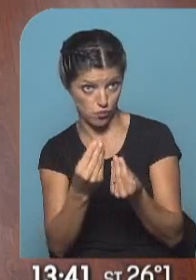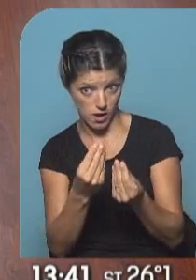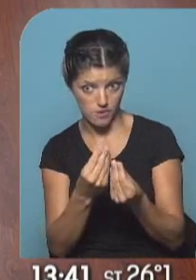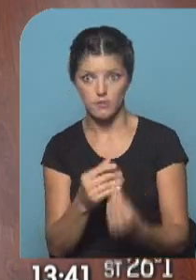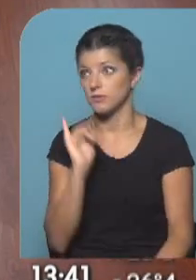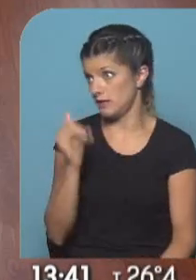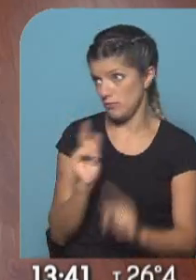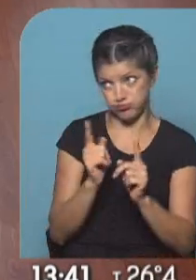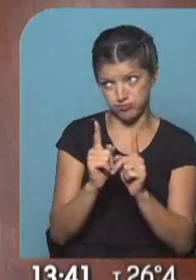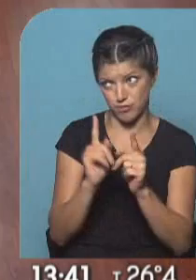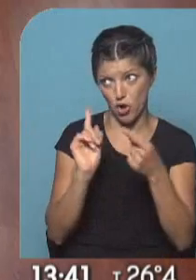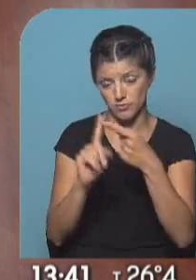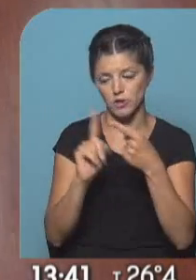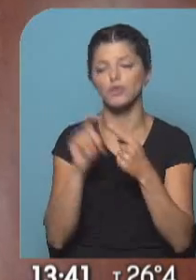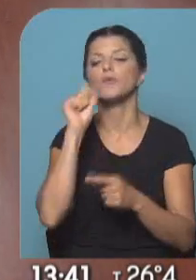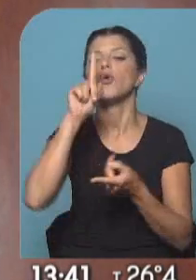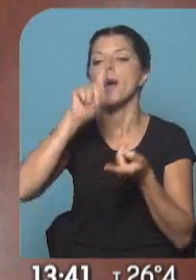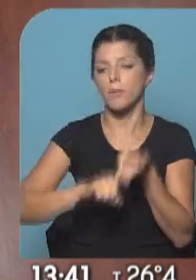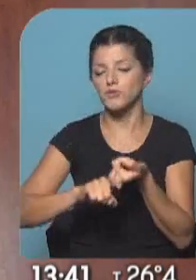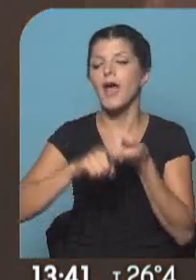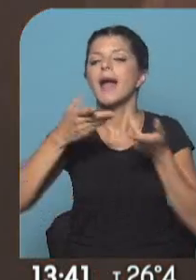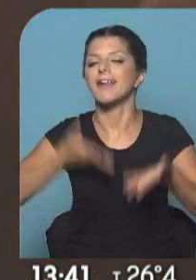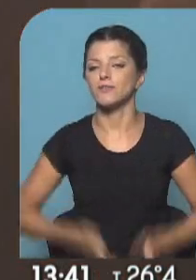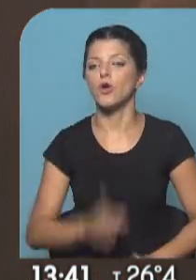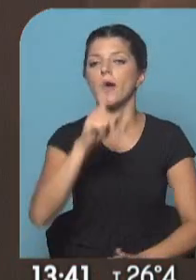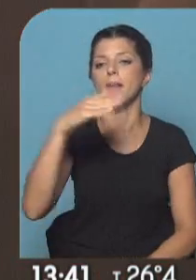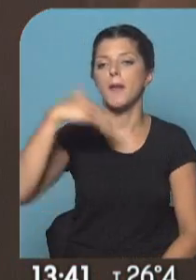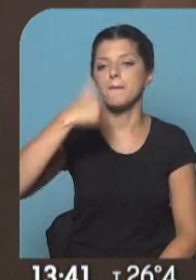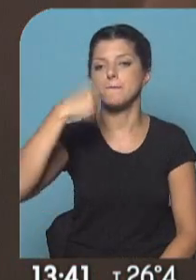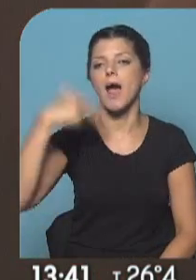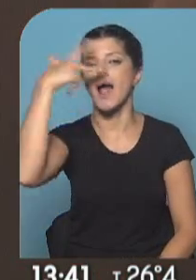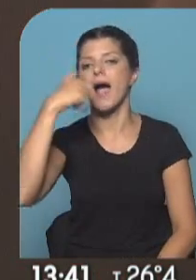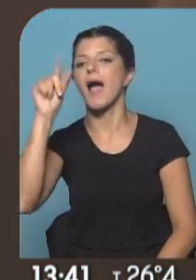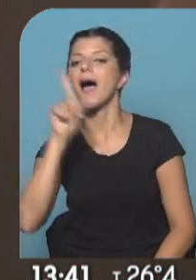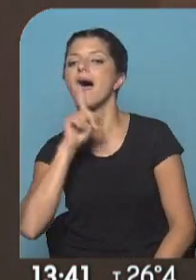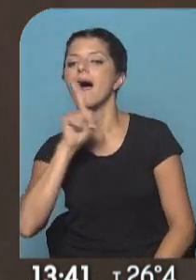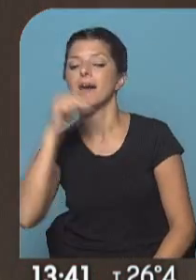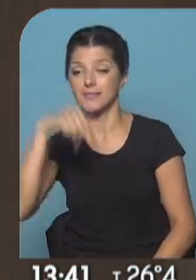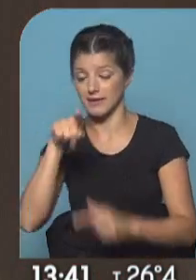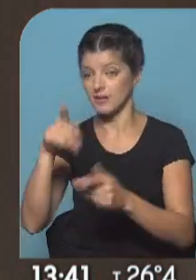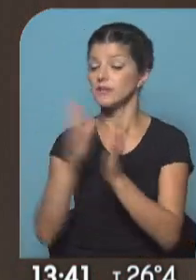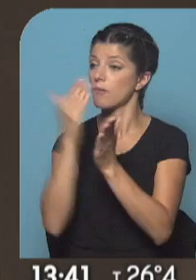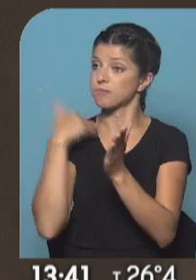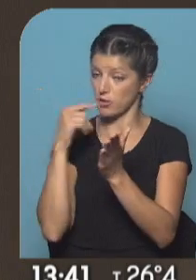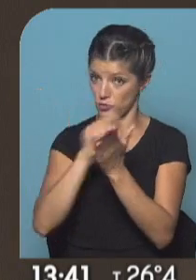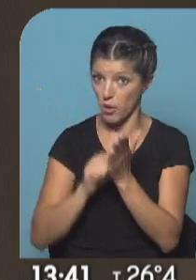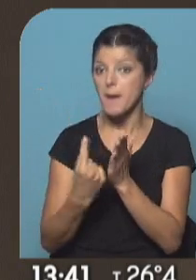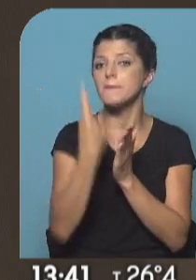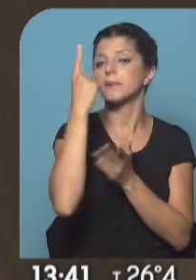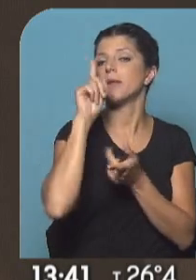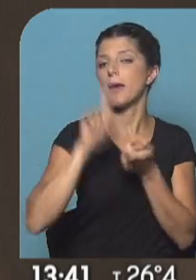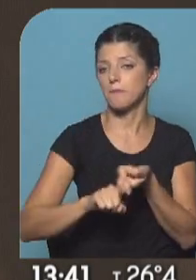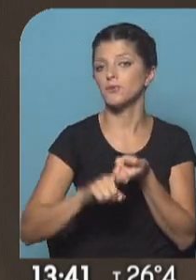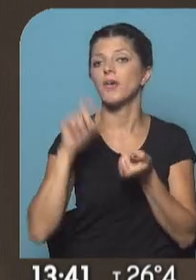mantiene, por supuesto, porque la mujer Sandra es norteamericana, nació en Manhattan y escribió 2 libros. Uno se llama La primera dama